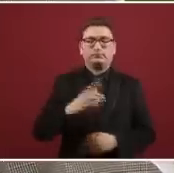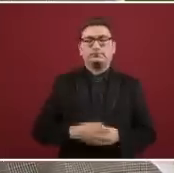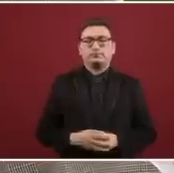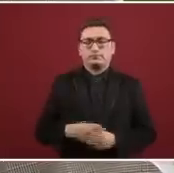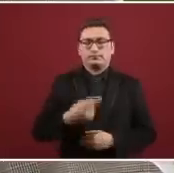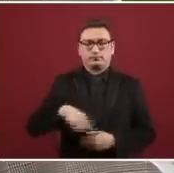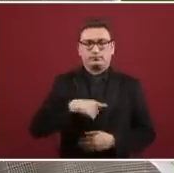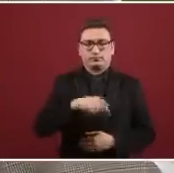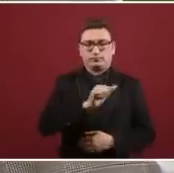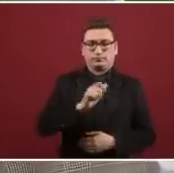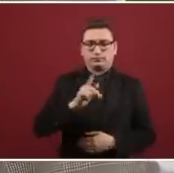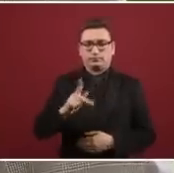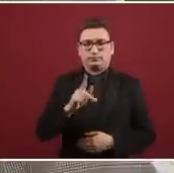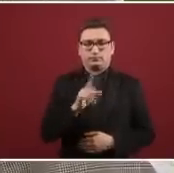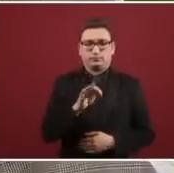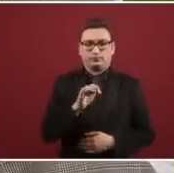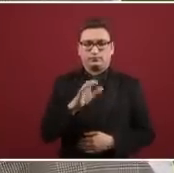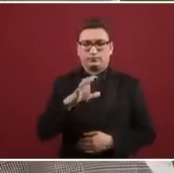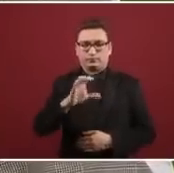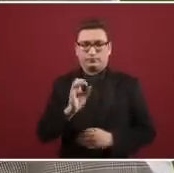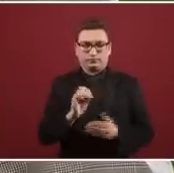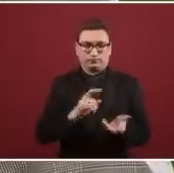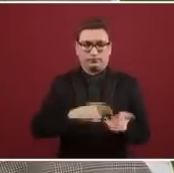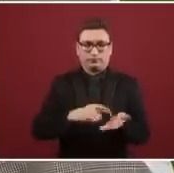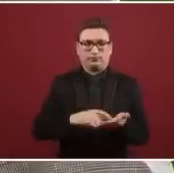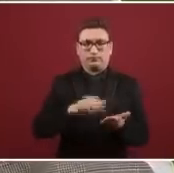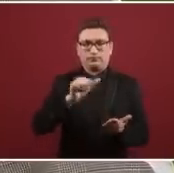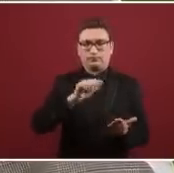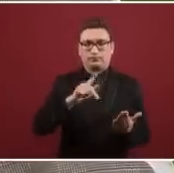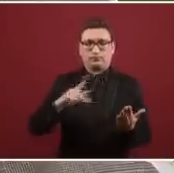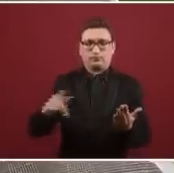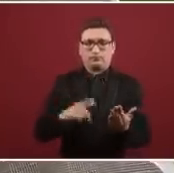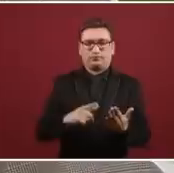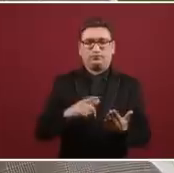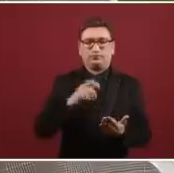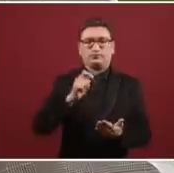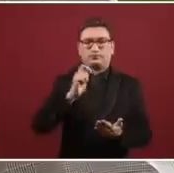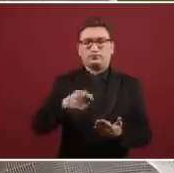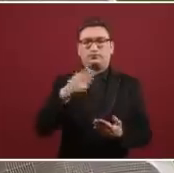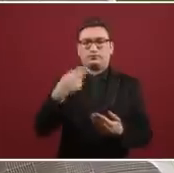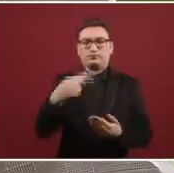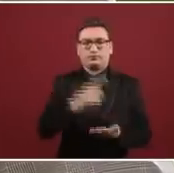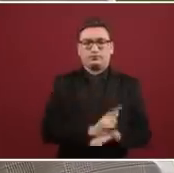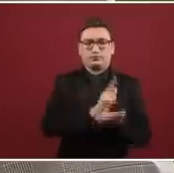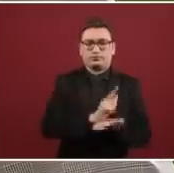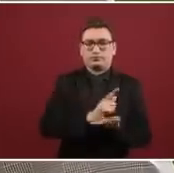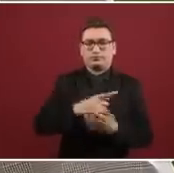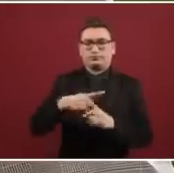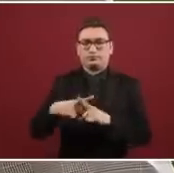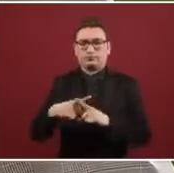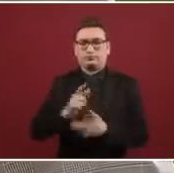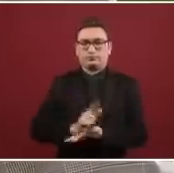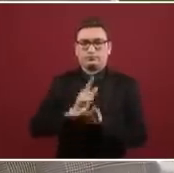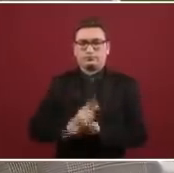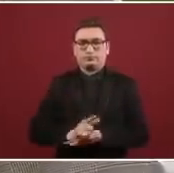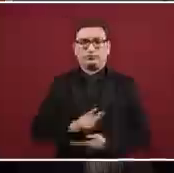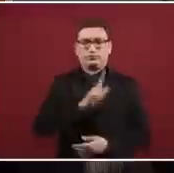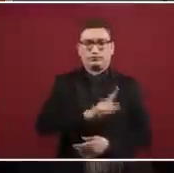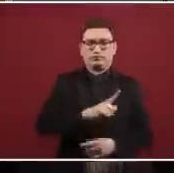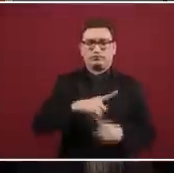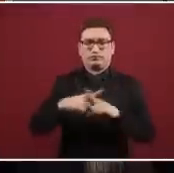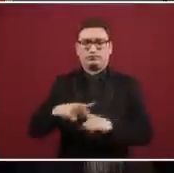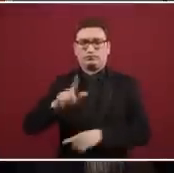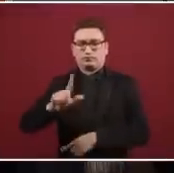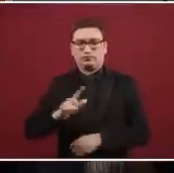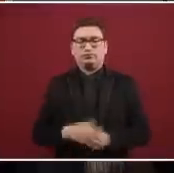desarrollamos en la Profeco, y que esta app que se llama Litro por Litro, Profeco, L por L, esta app